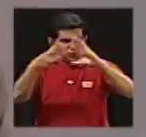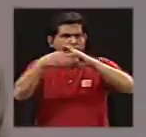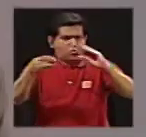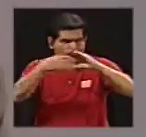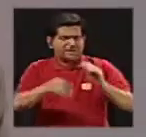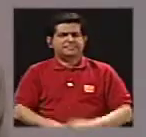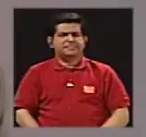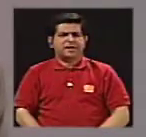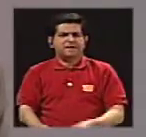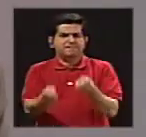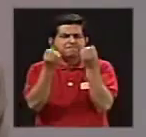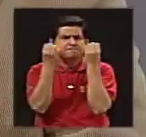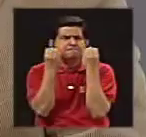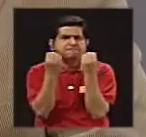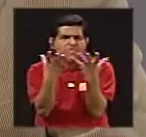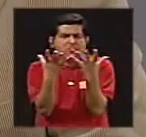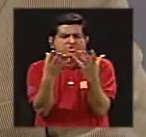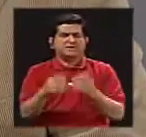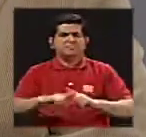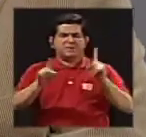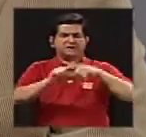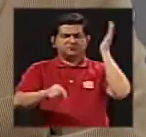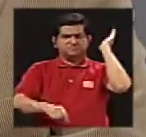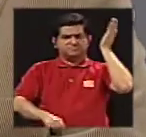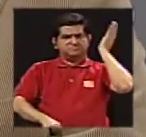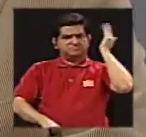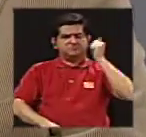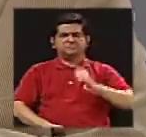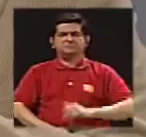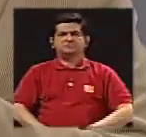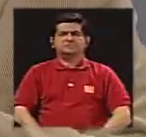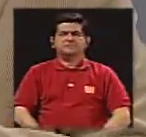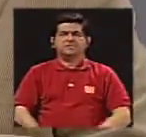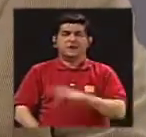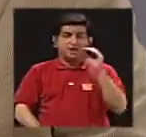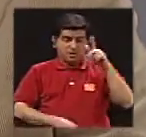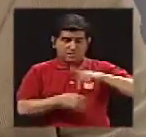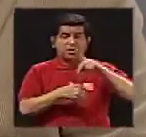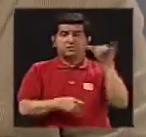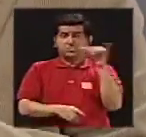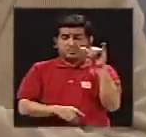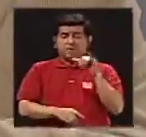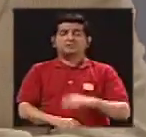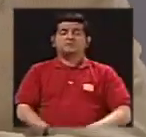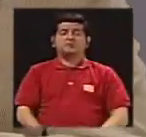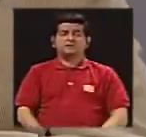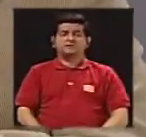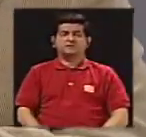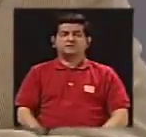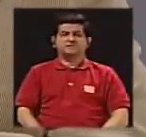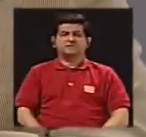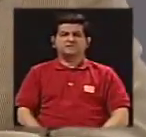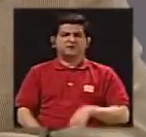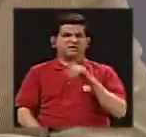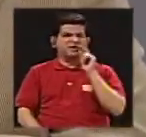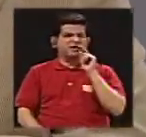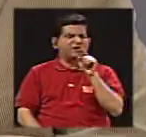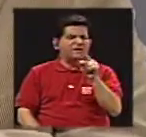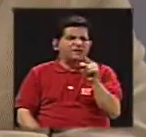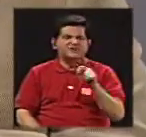hay una gran cantidad de de de ponencias e y de participación esto qué es lo que